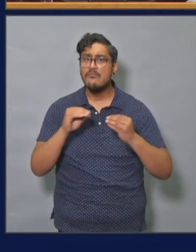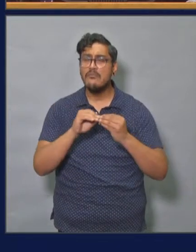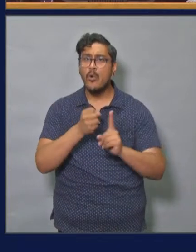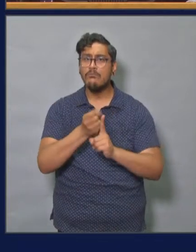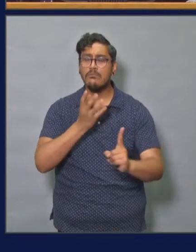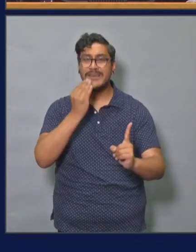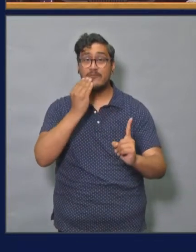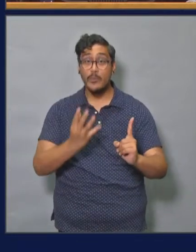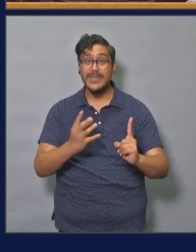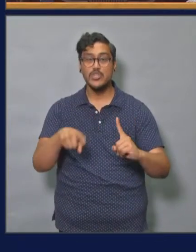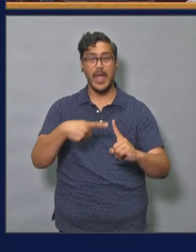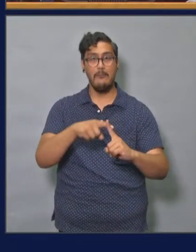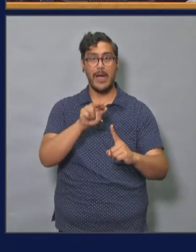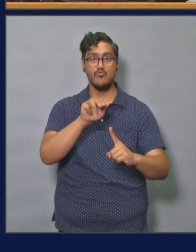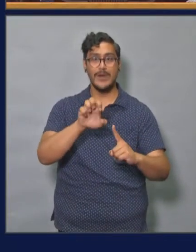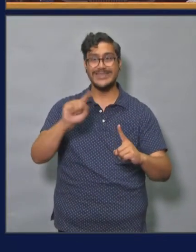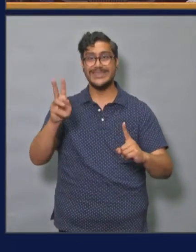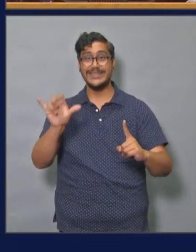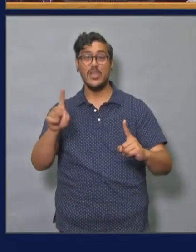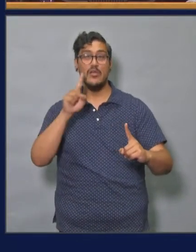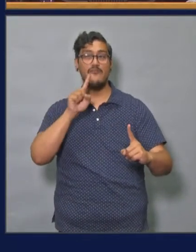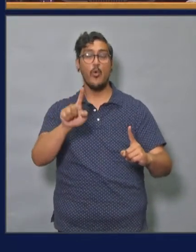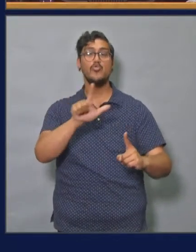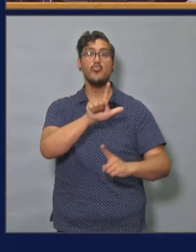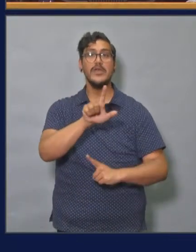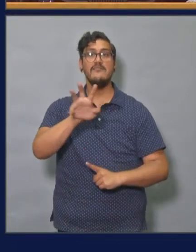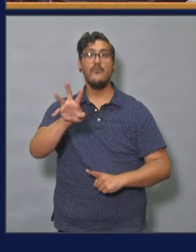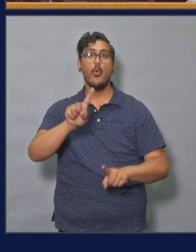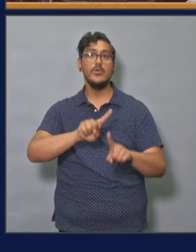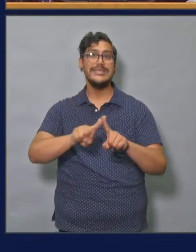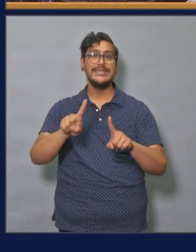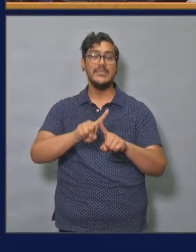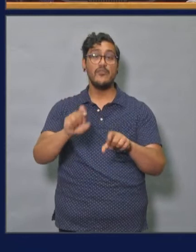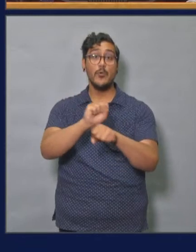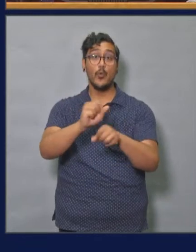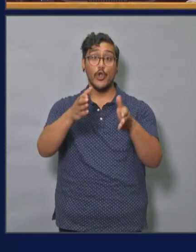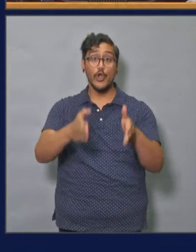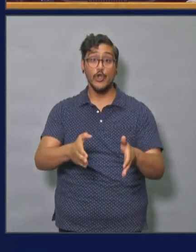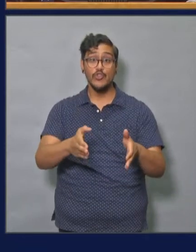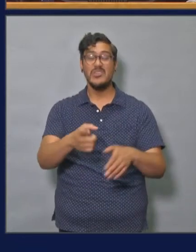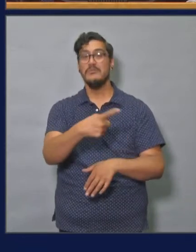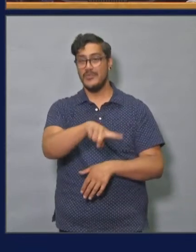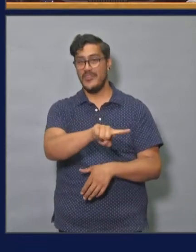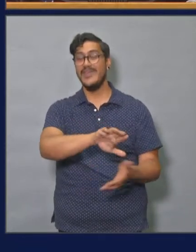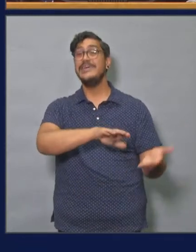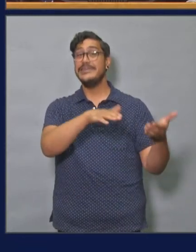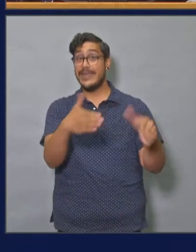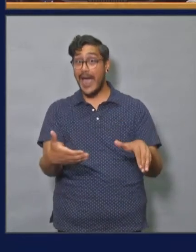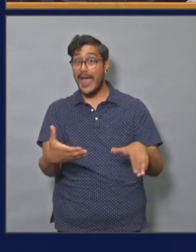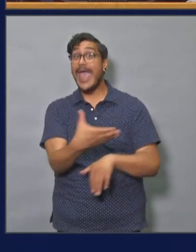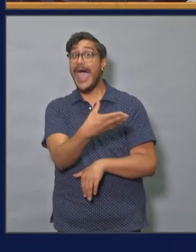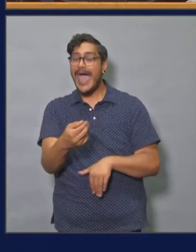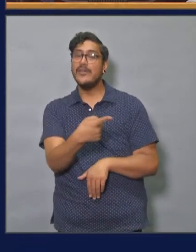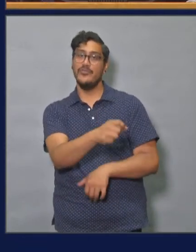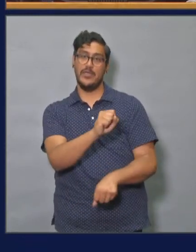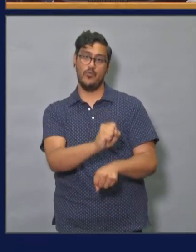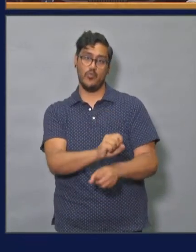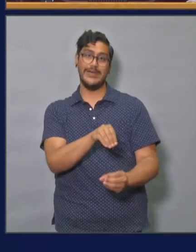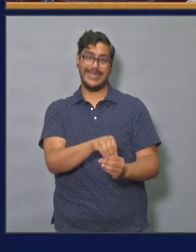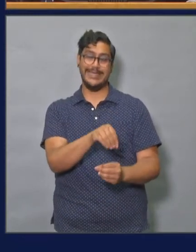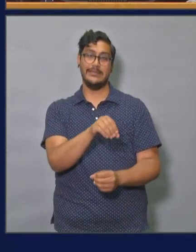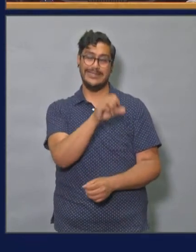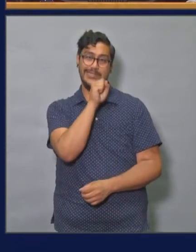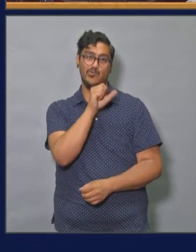y etnicidad para un total de 24 profesionales de salud quienes fallecieron y trabajaban en centros de enfermería